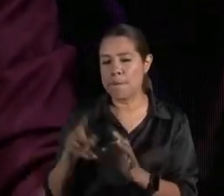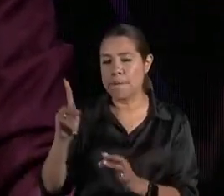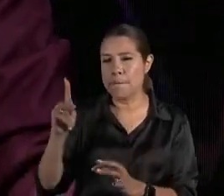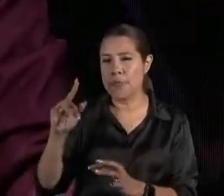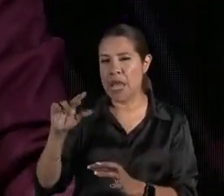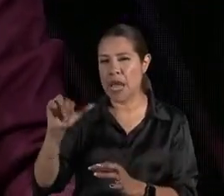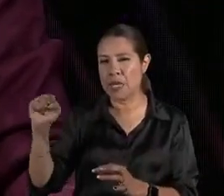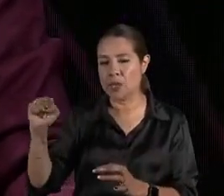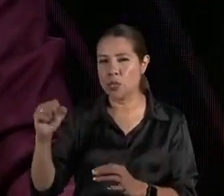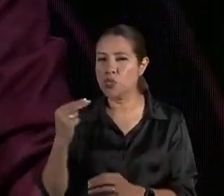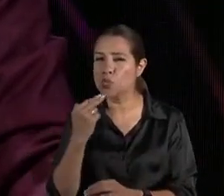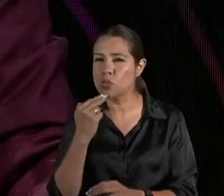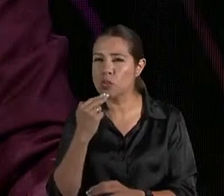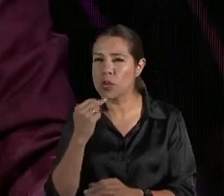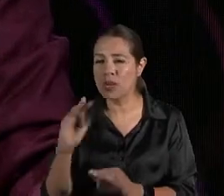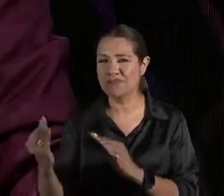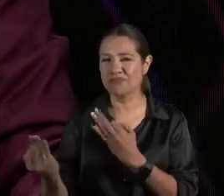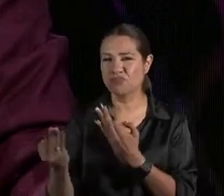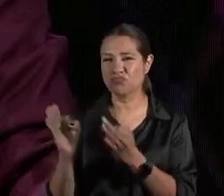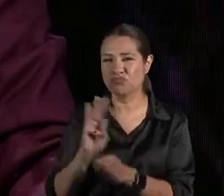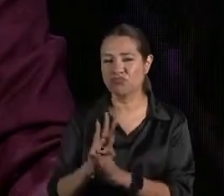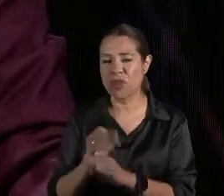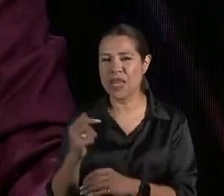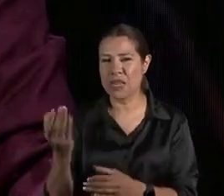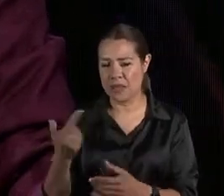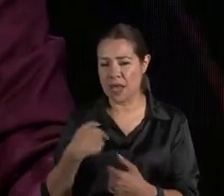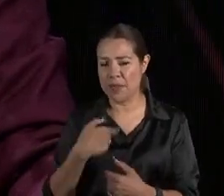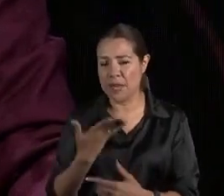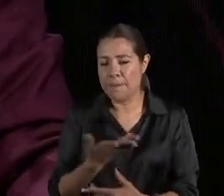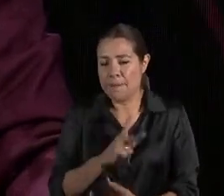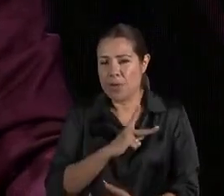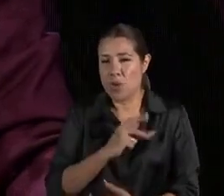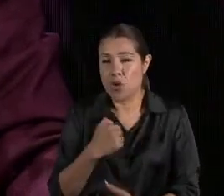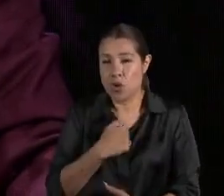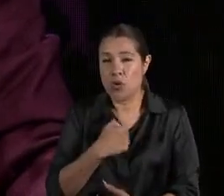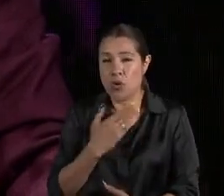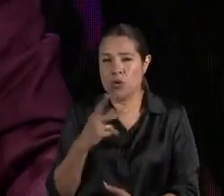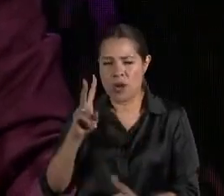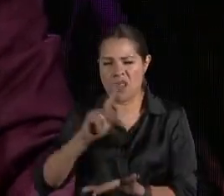y que ahora usan en mi contra en esta campaña. Yo cumplí la ley.